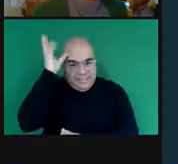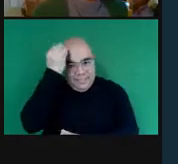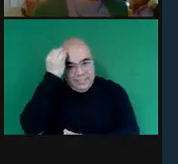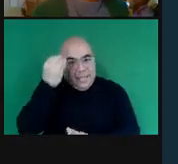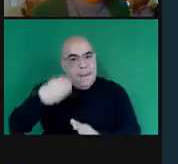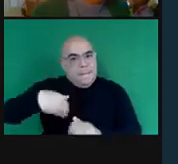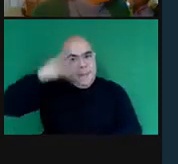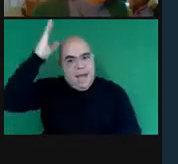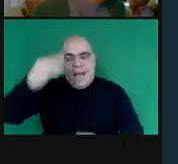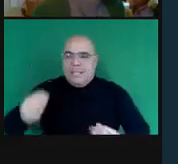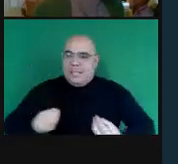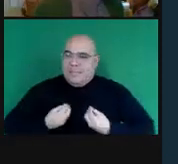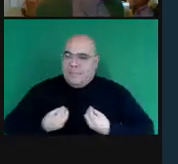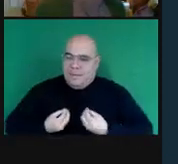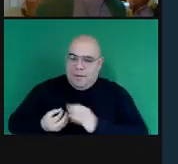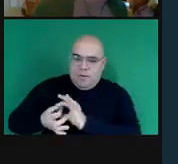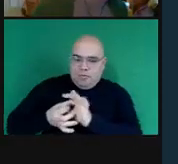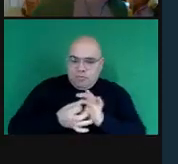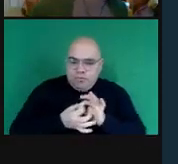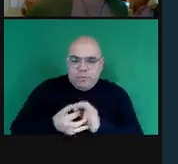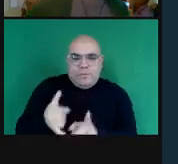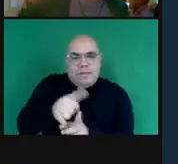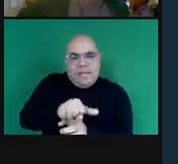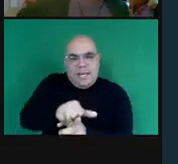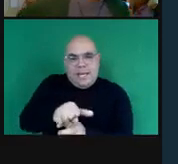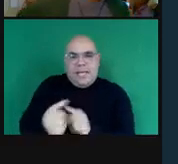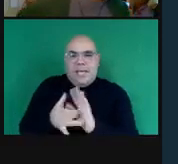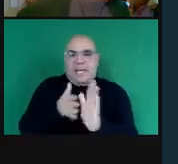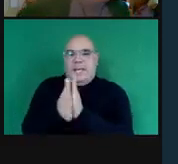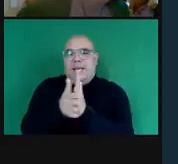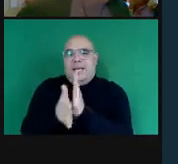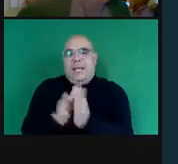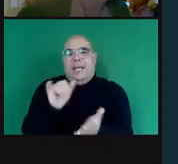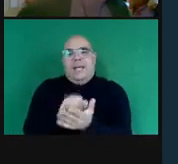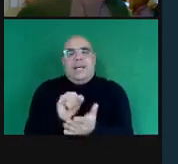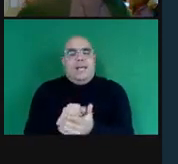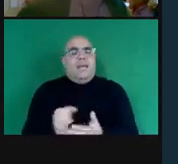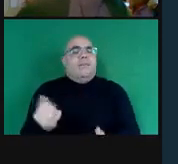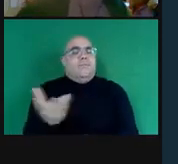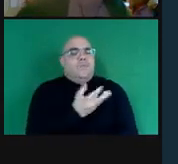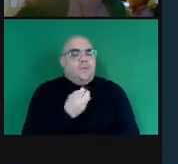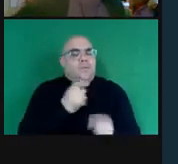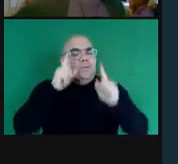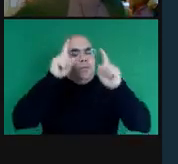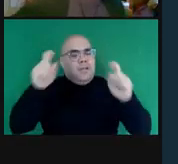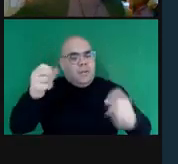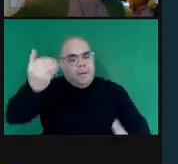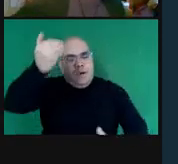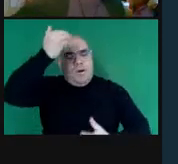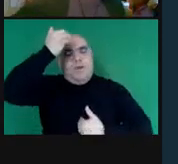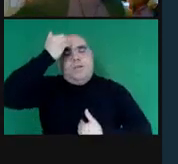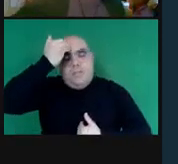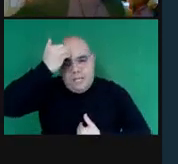en equilibrio, aunque seamos conscientes de nuestras profundas diferencias.